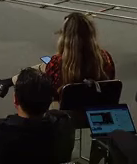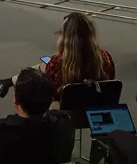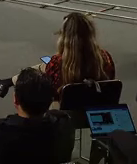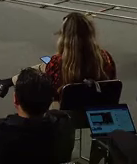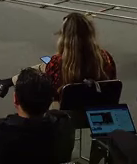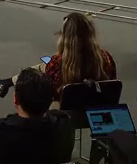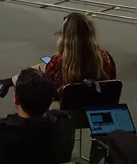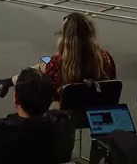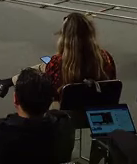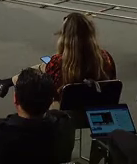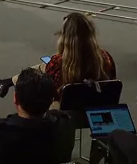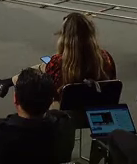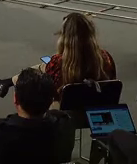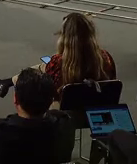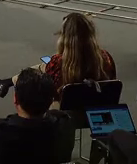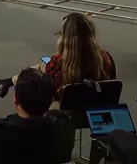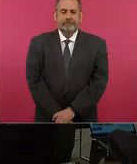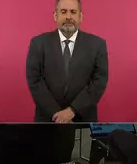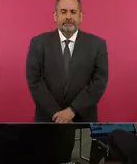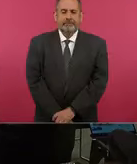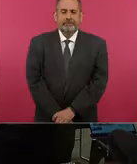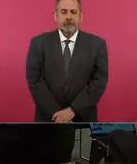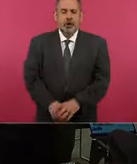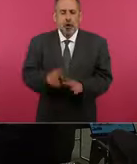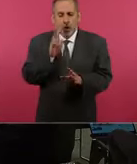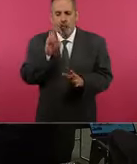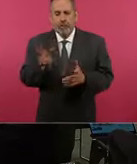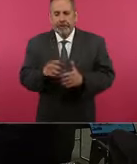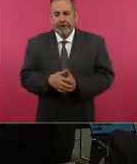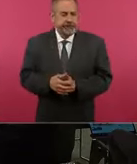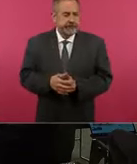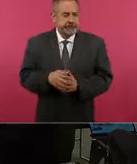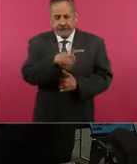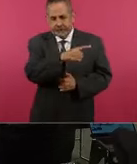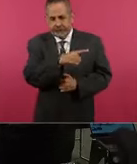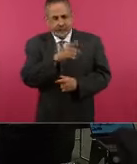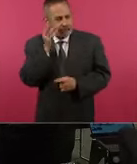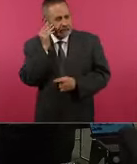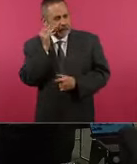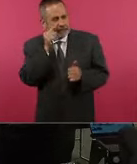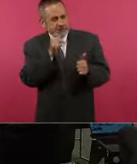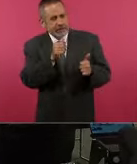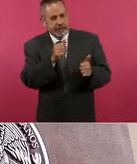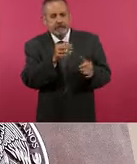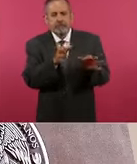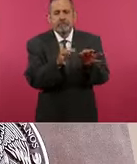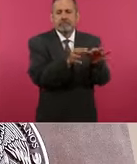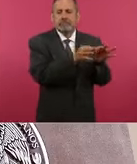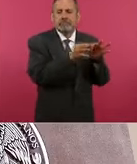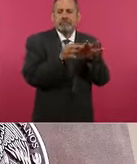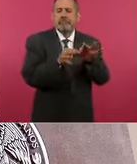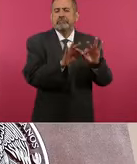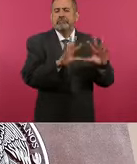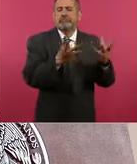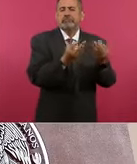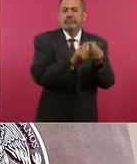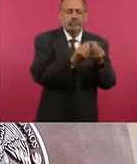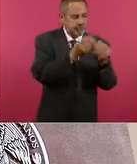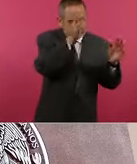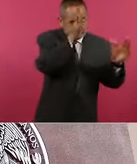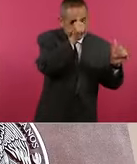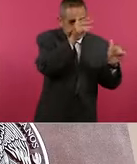Cohen, esto que acabamos de ver y escuchar es la evidencia del nado sincronizado de los medios de comunicación